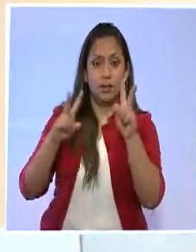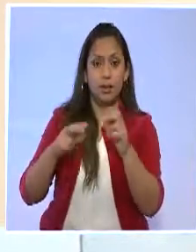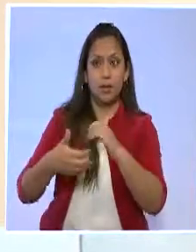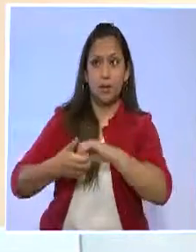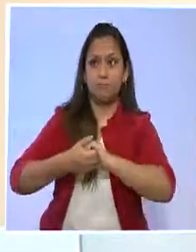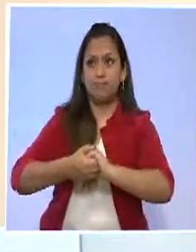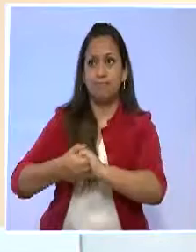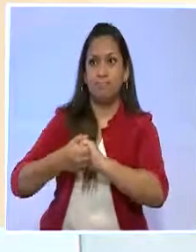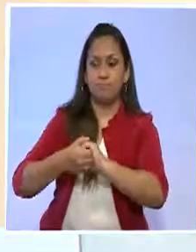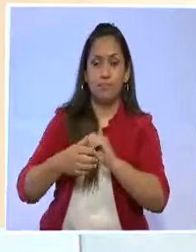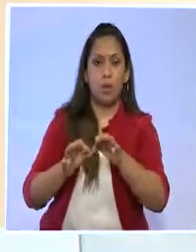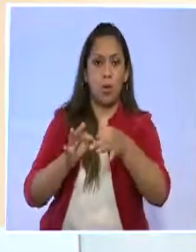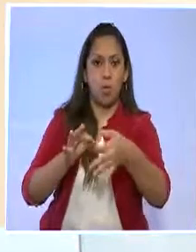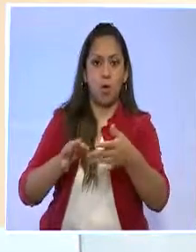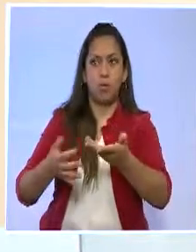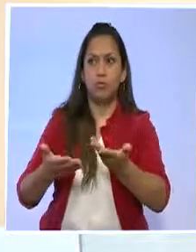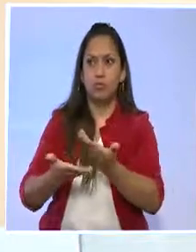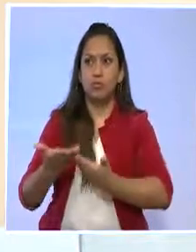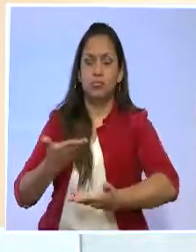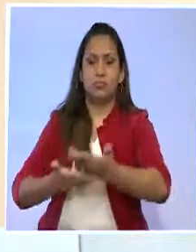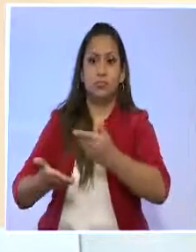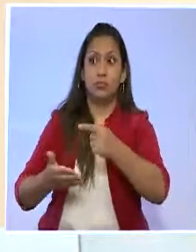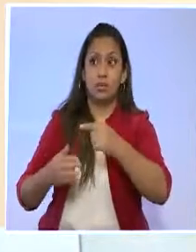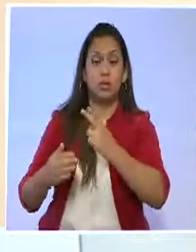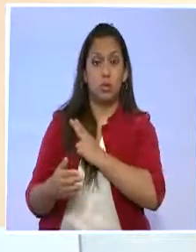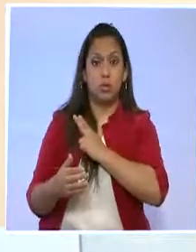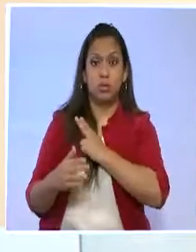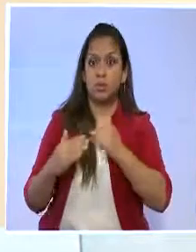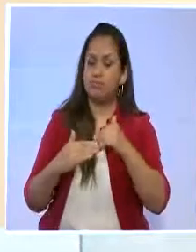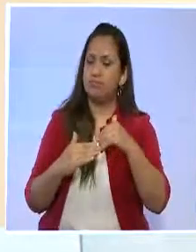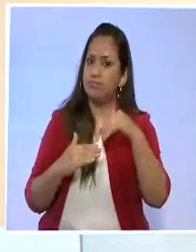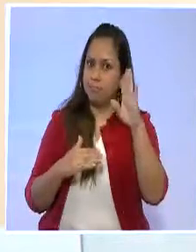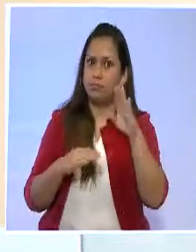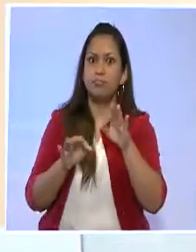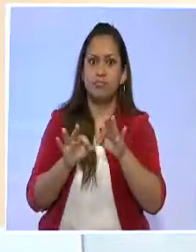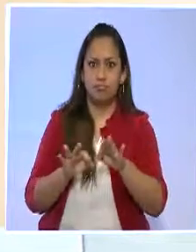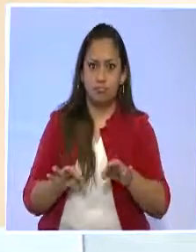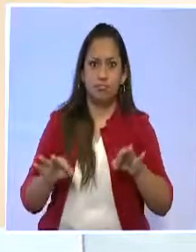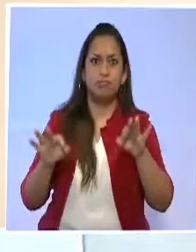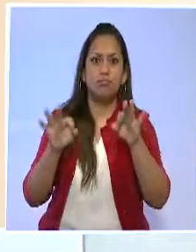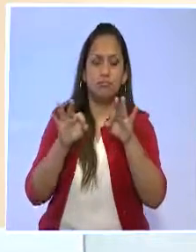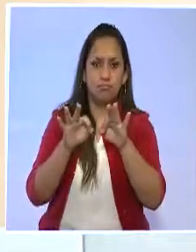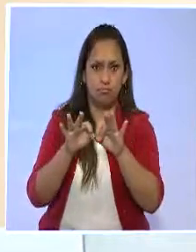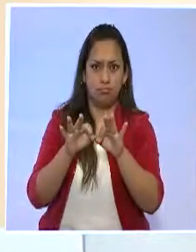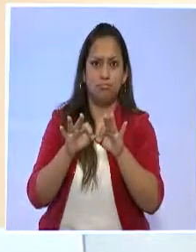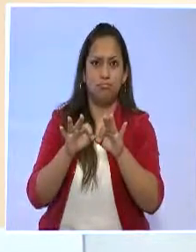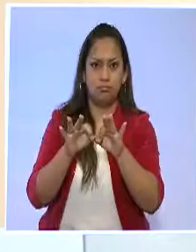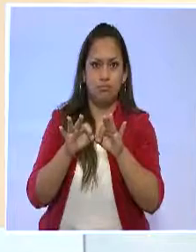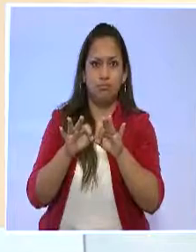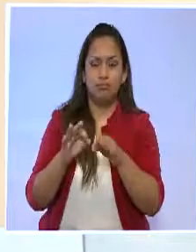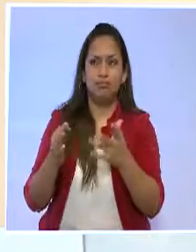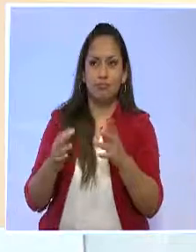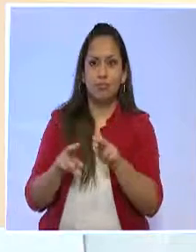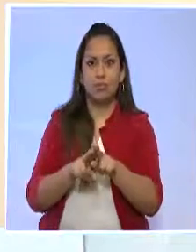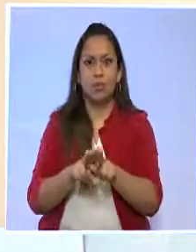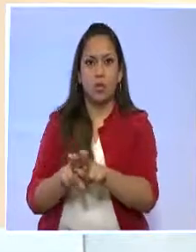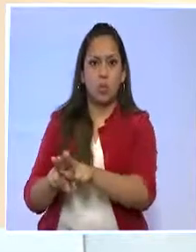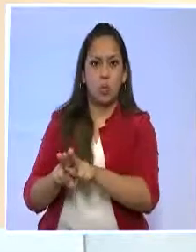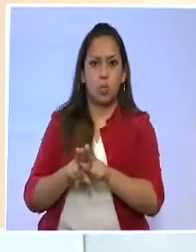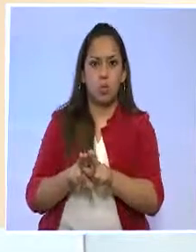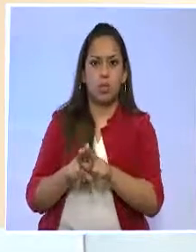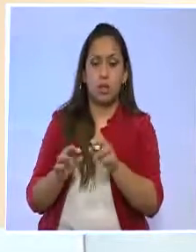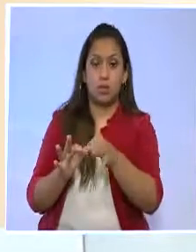universidades más importantes en el contexto justamente de esta unidad de nuestros pueblos del